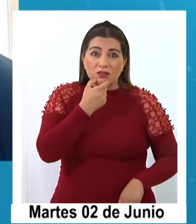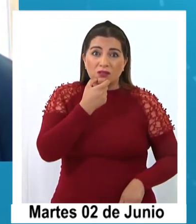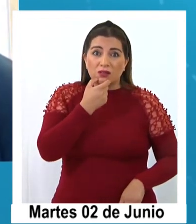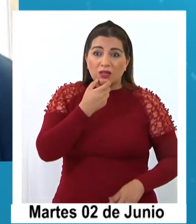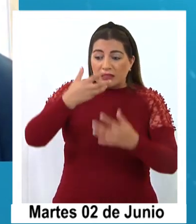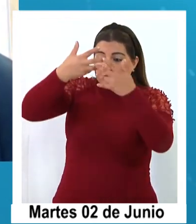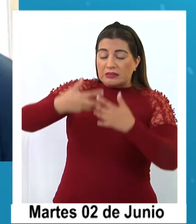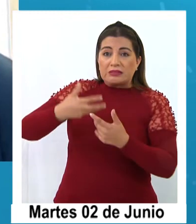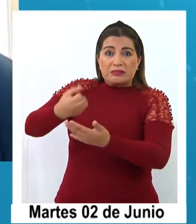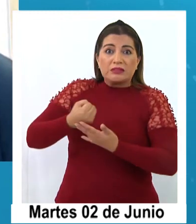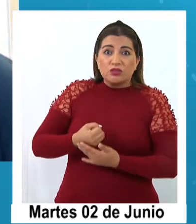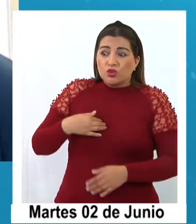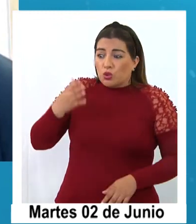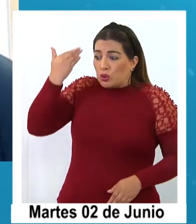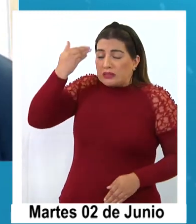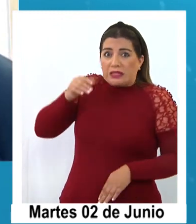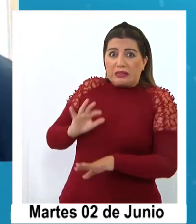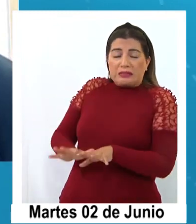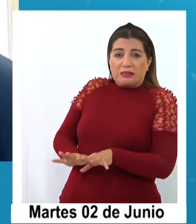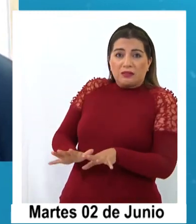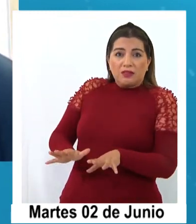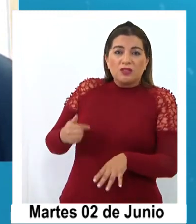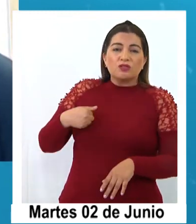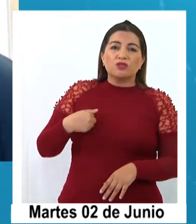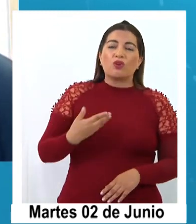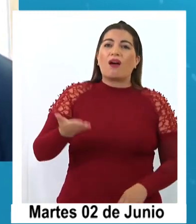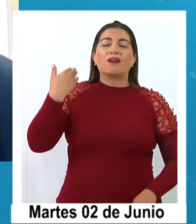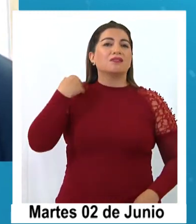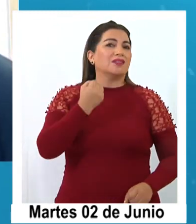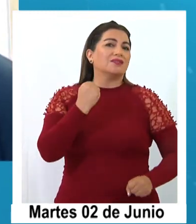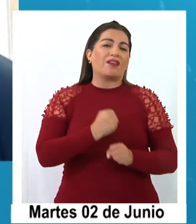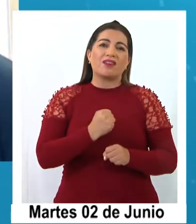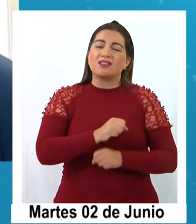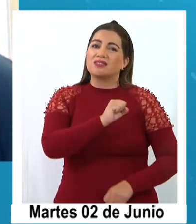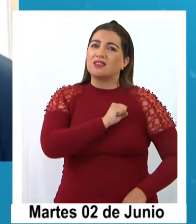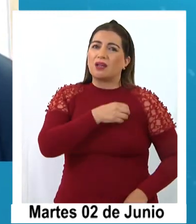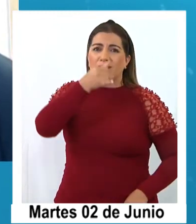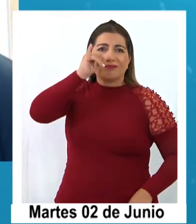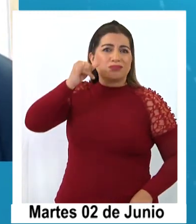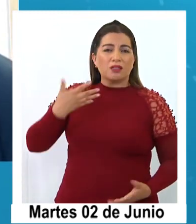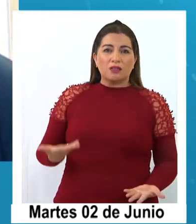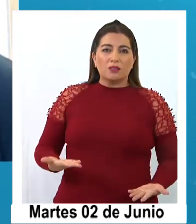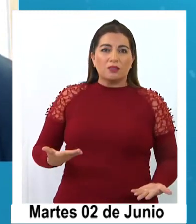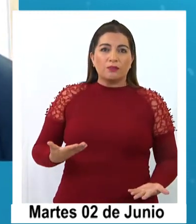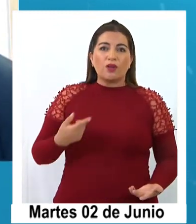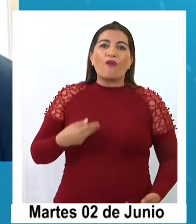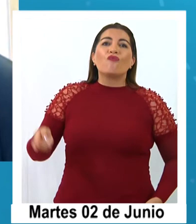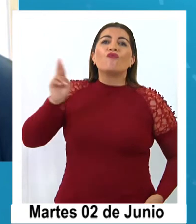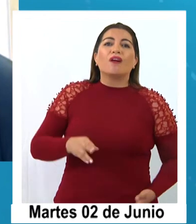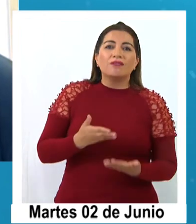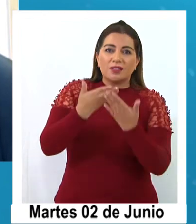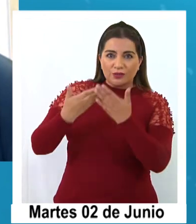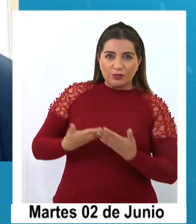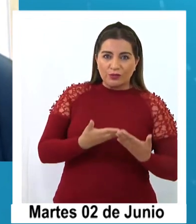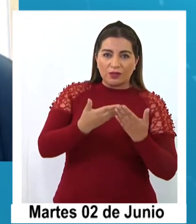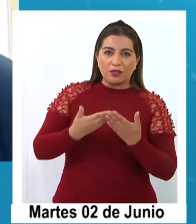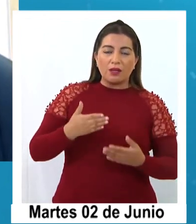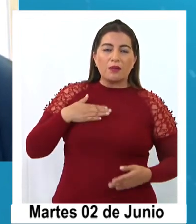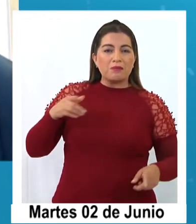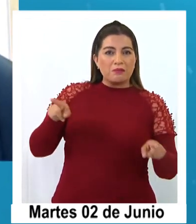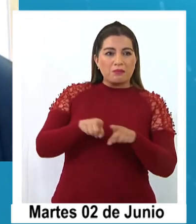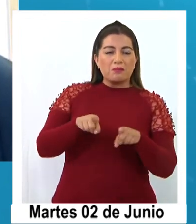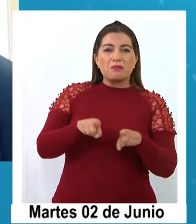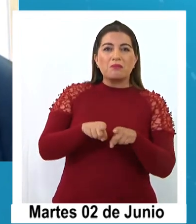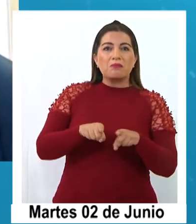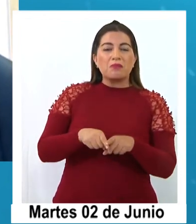capacitación de casi seis meses que yo tuve, estuve en la UTI, en el hospital de Trabajón, Santiago, mucho tiempo, pero eso hay que volver a estudiarlo. Mi hermano